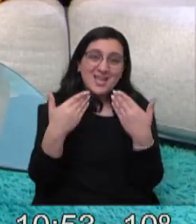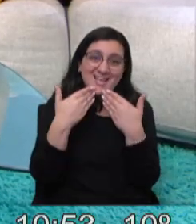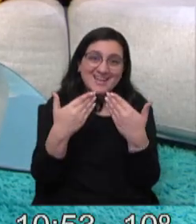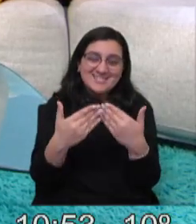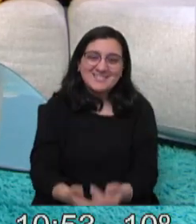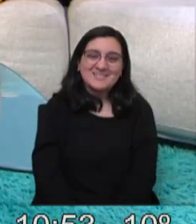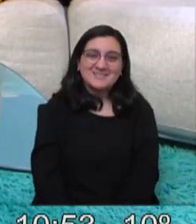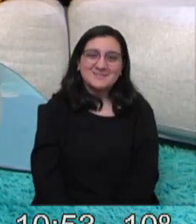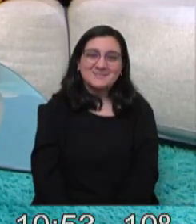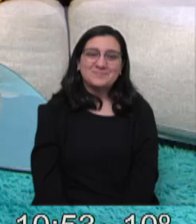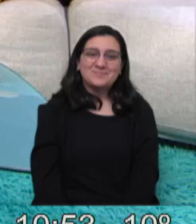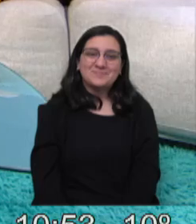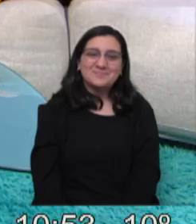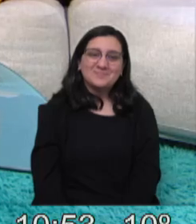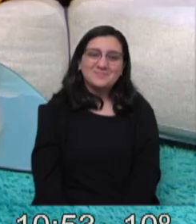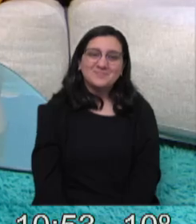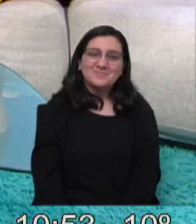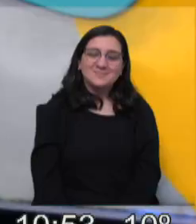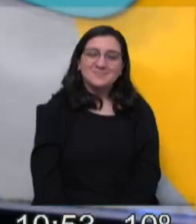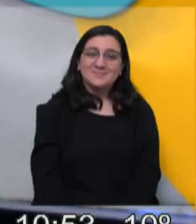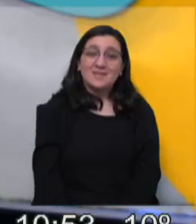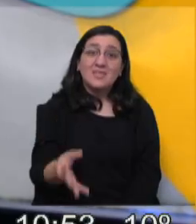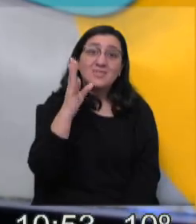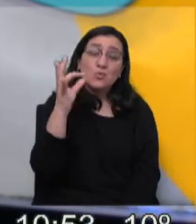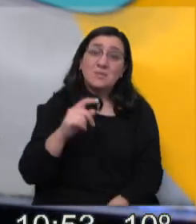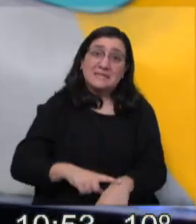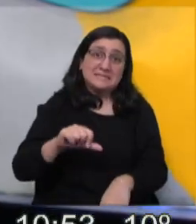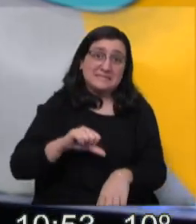chiquilines. Gracias, gracias, como siempre, gracias. Disculpe que el tiempo es tirado en la televisión. Pero la gente...